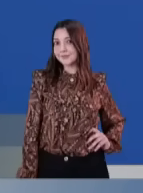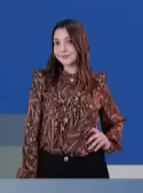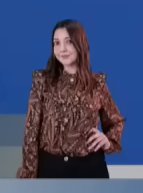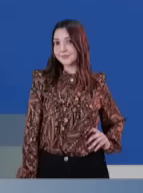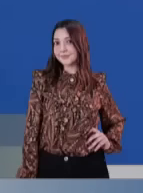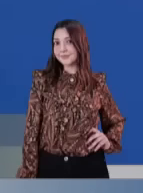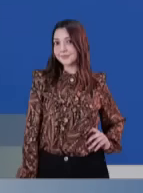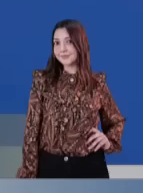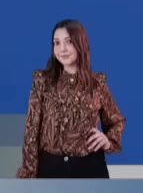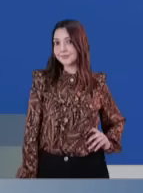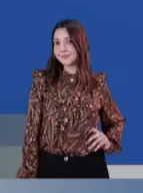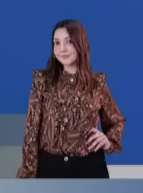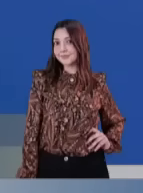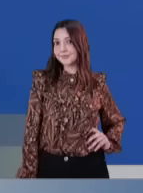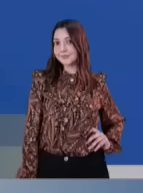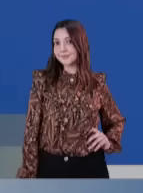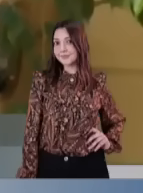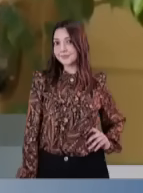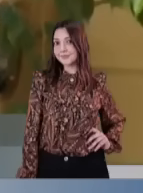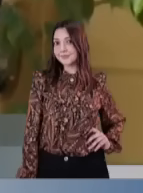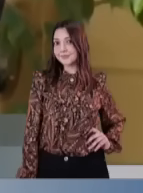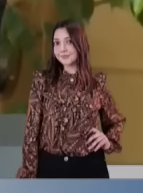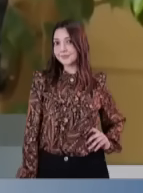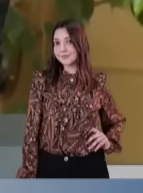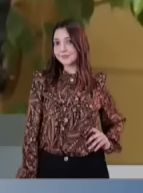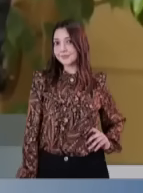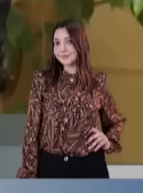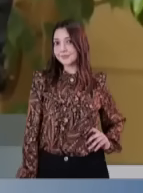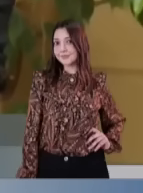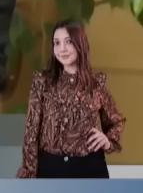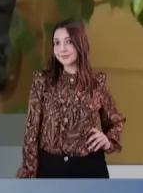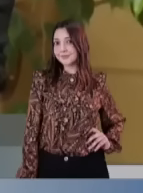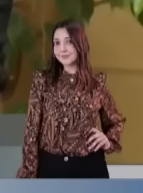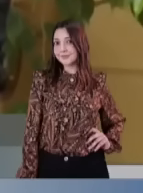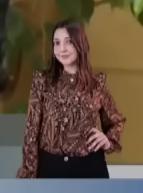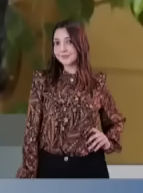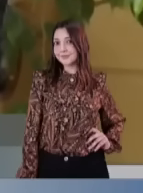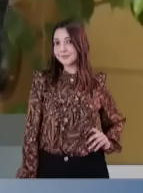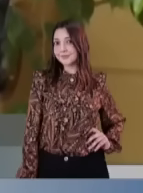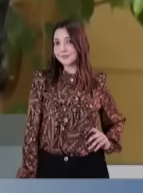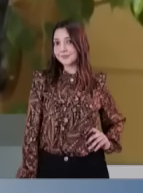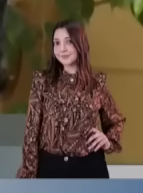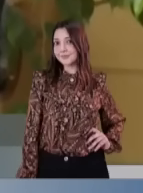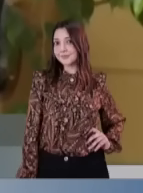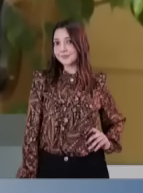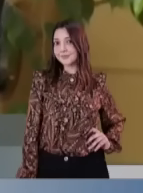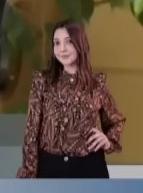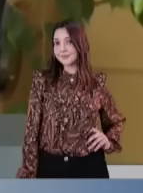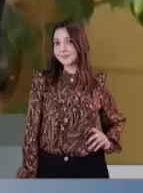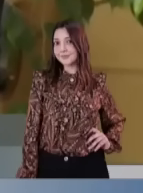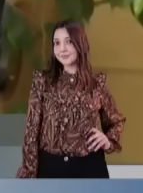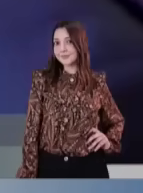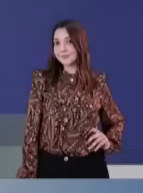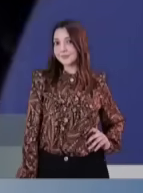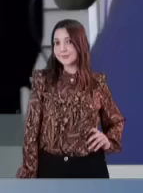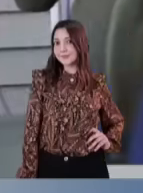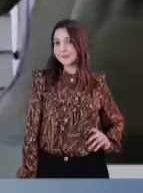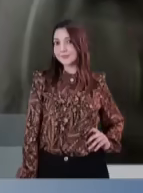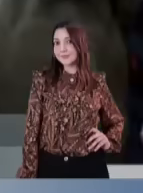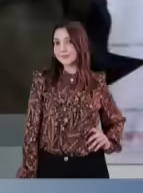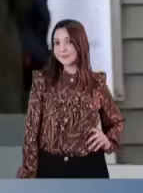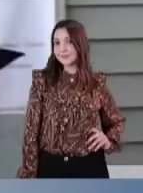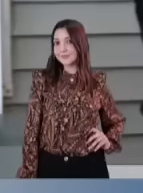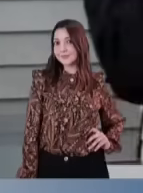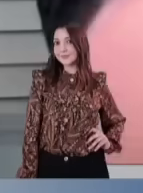son las reformas de la forma en que se presentaron, en fin, las que se quieren propulsar, dar más fuerza, en